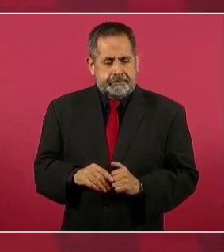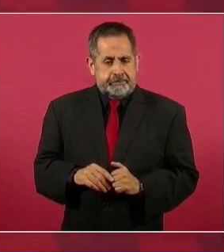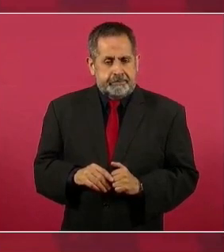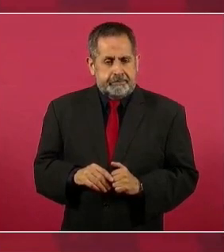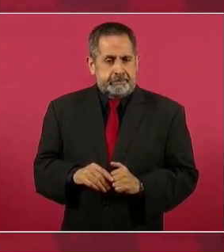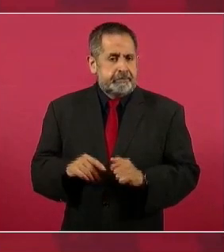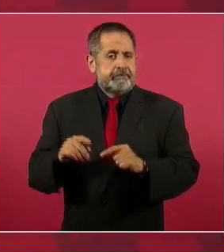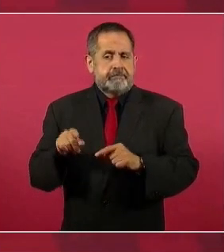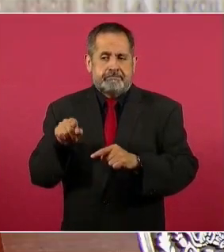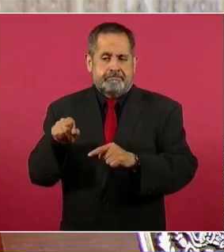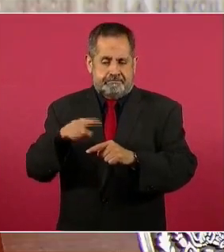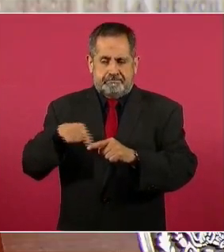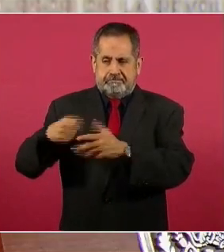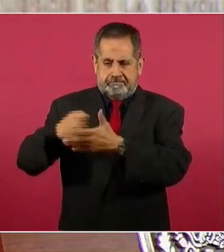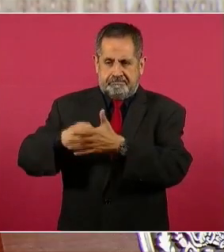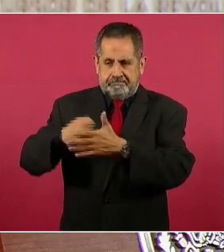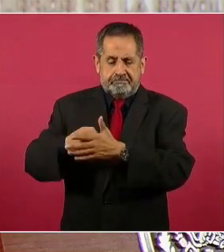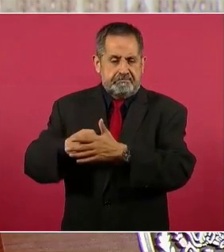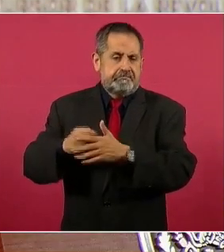tiempo atrás,